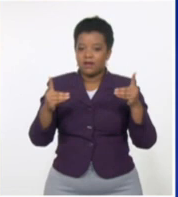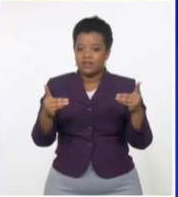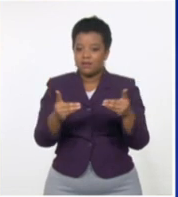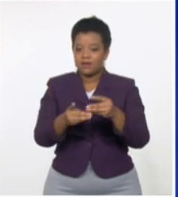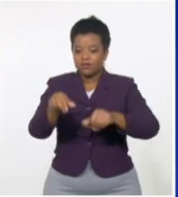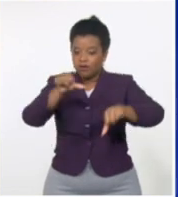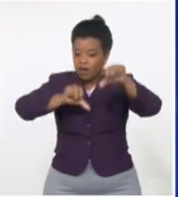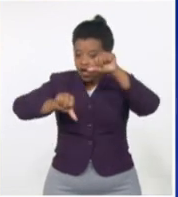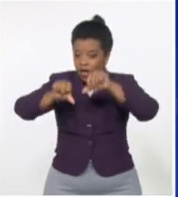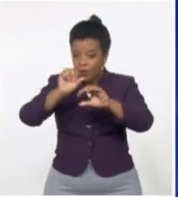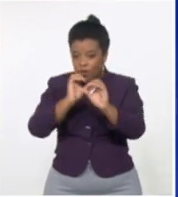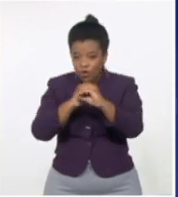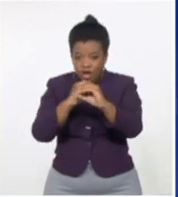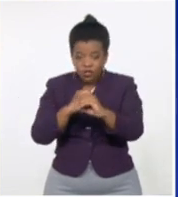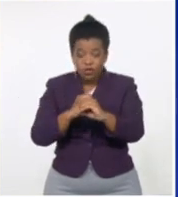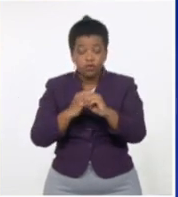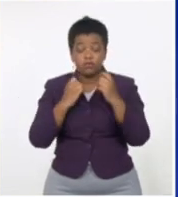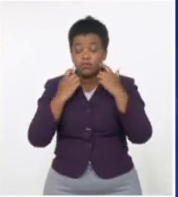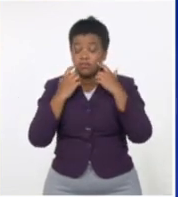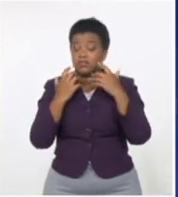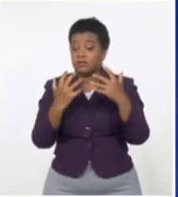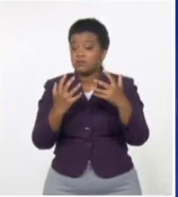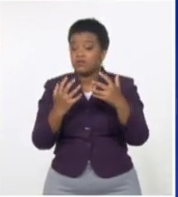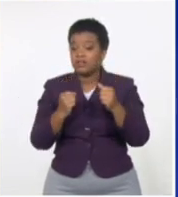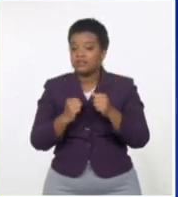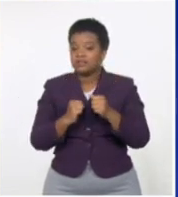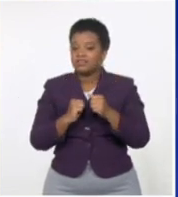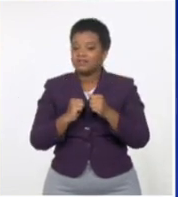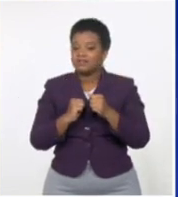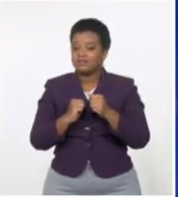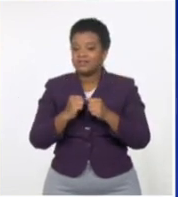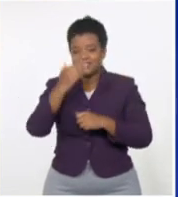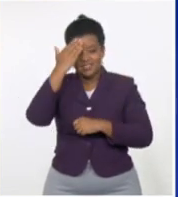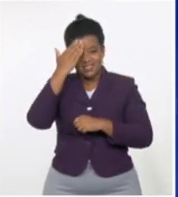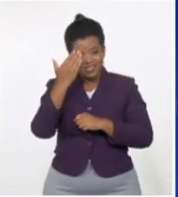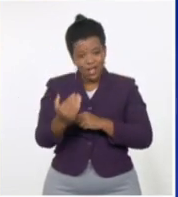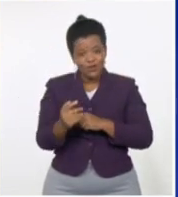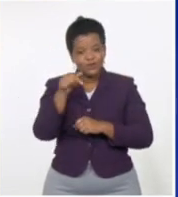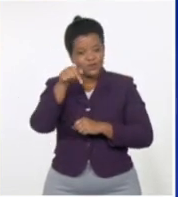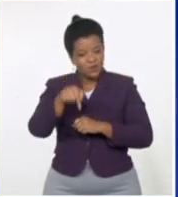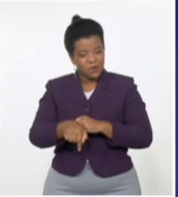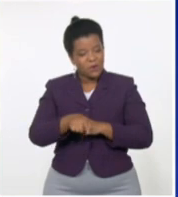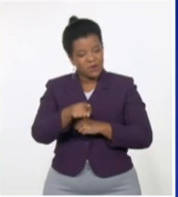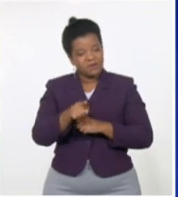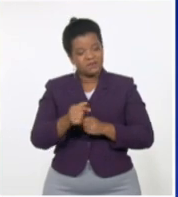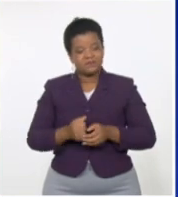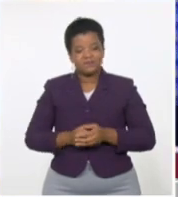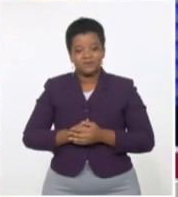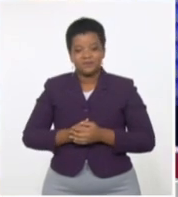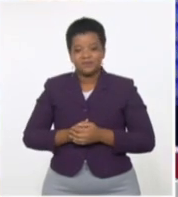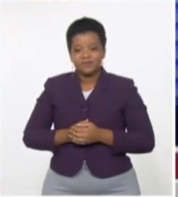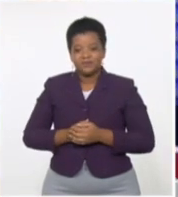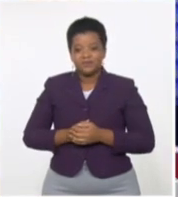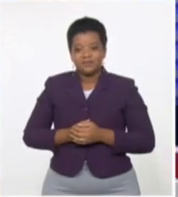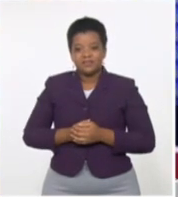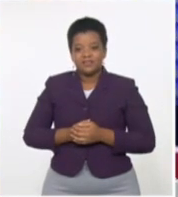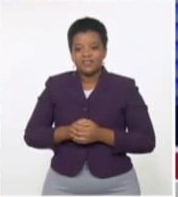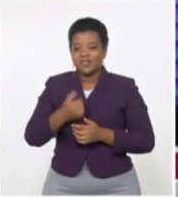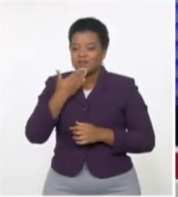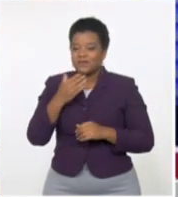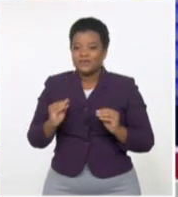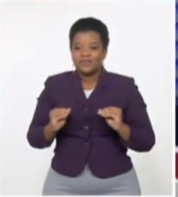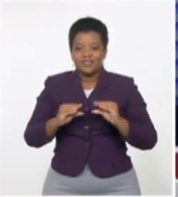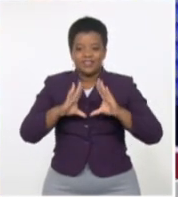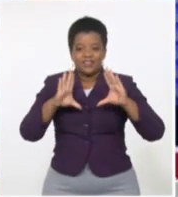Virología prestigiosa institución. Bienvenida, y es un gusto tremendo hoy tenerla en nuestro estudio. Buenos días, Isela. El gusto es mío y